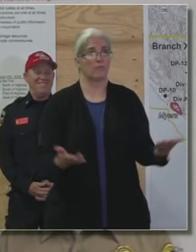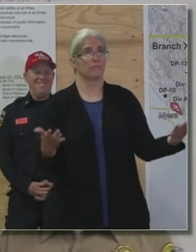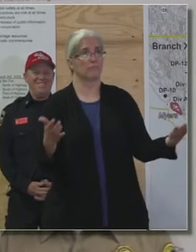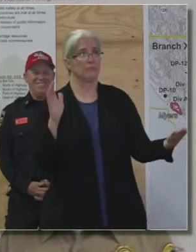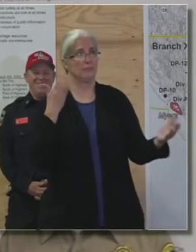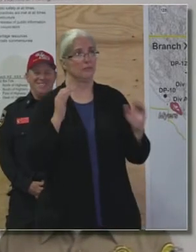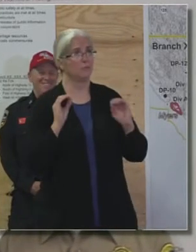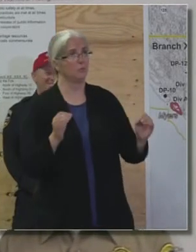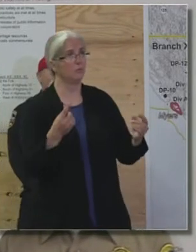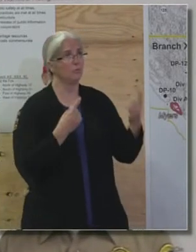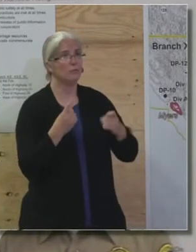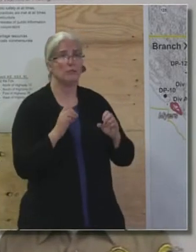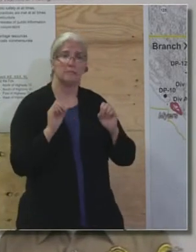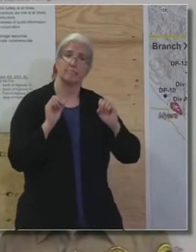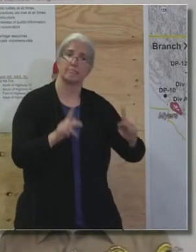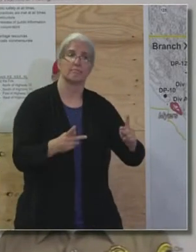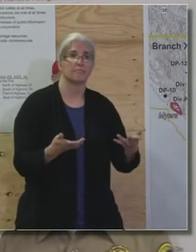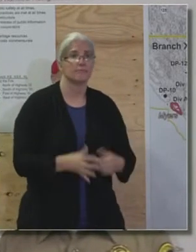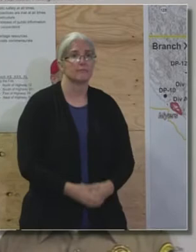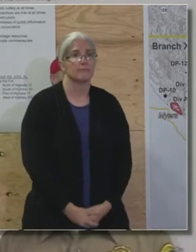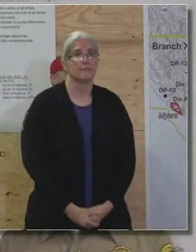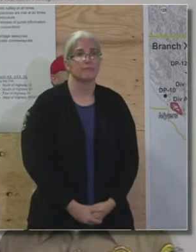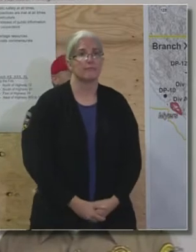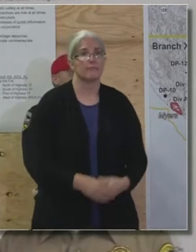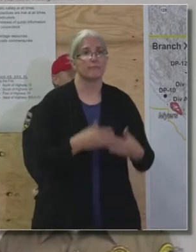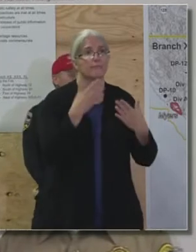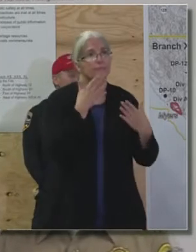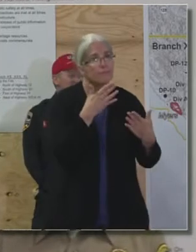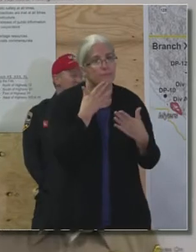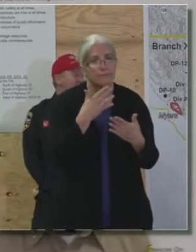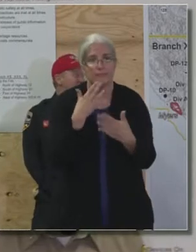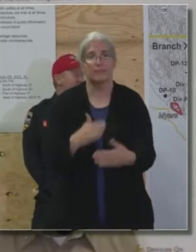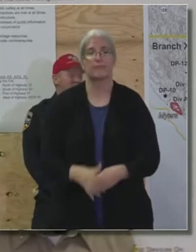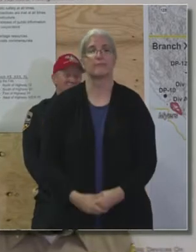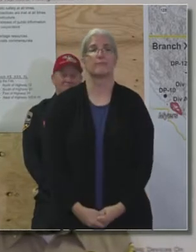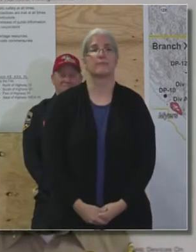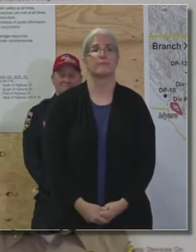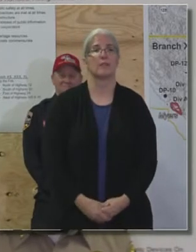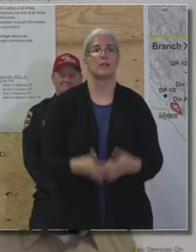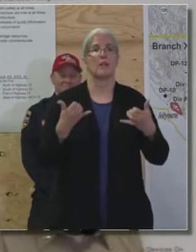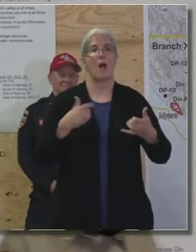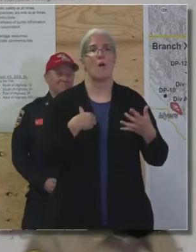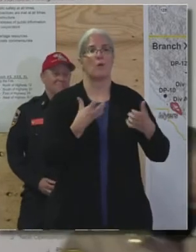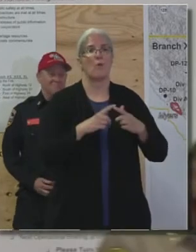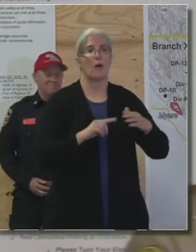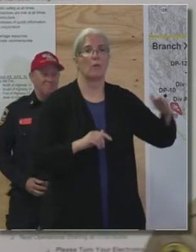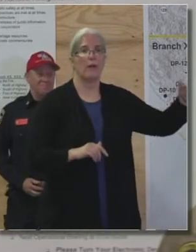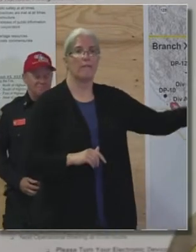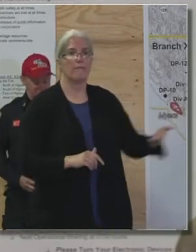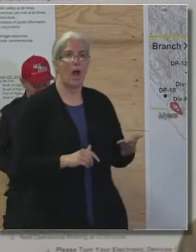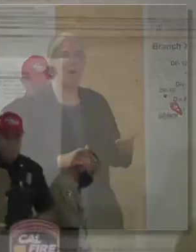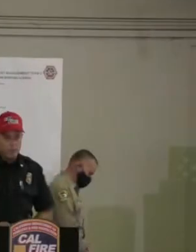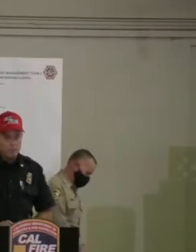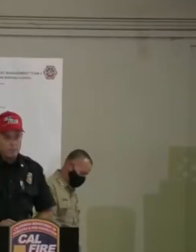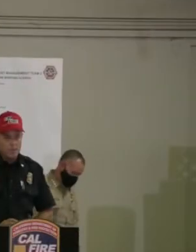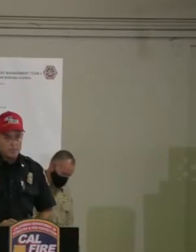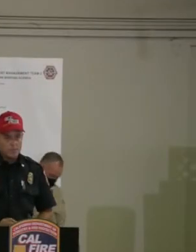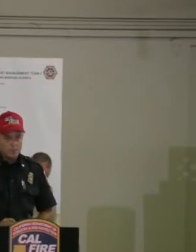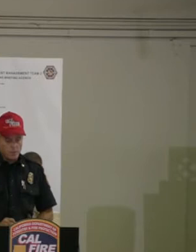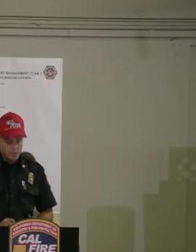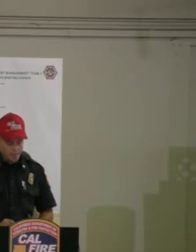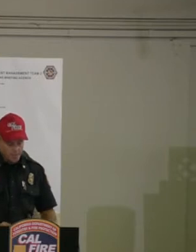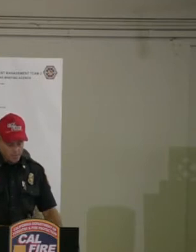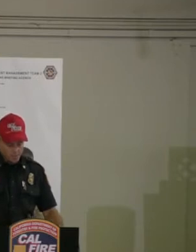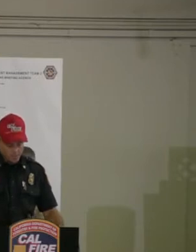bueno ya que no hay preguntas apreciamos eso actualmente voy a invitar al podio al oficial lópez